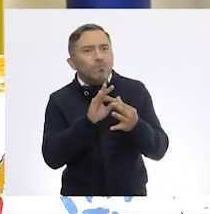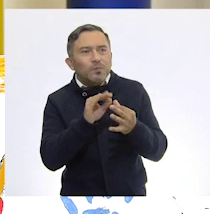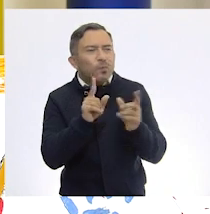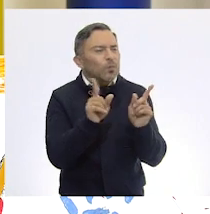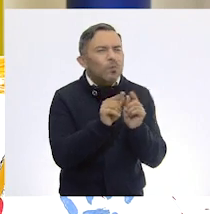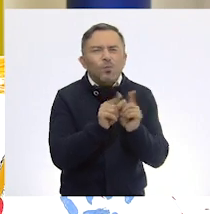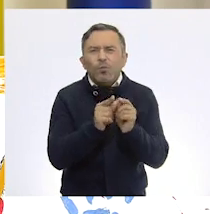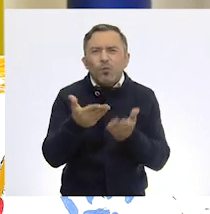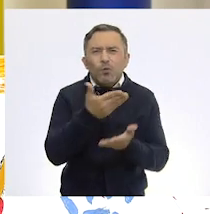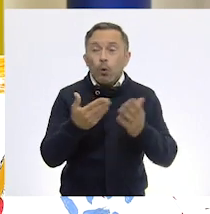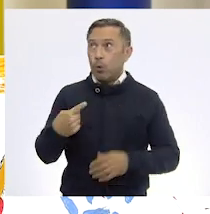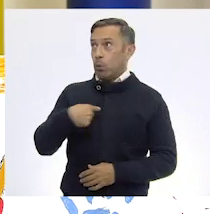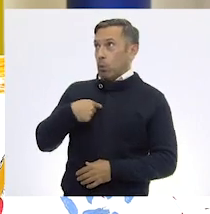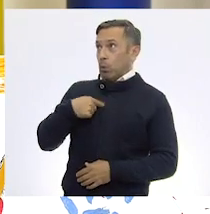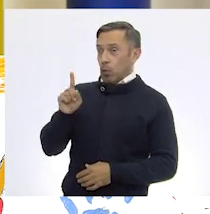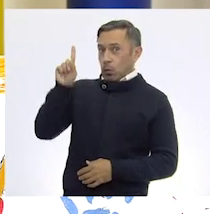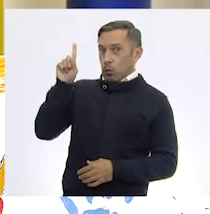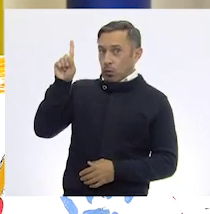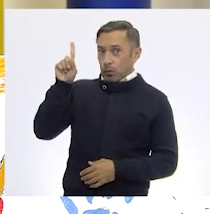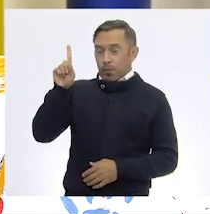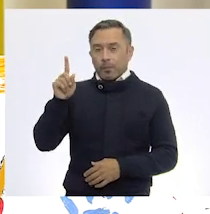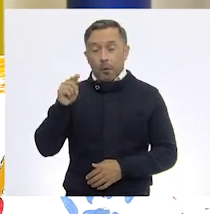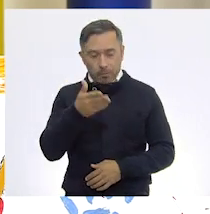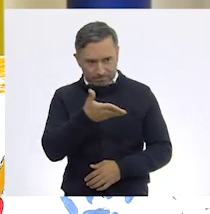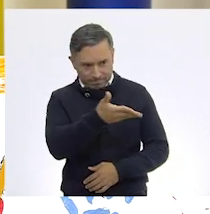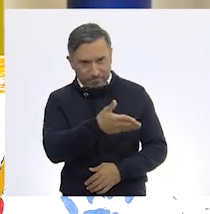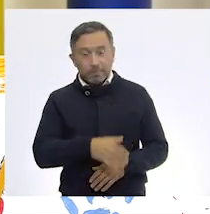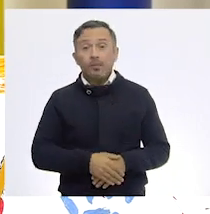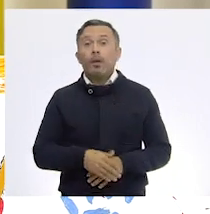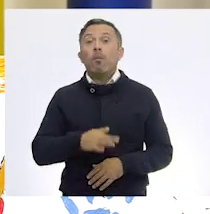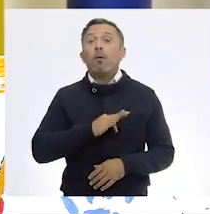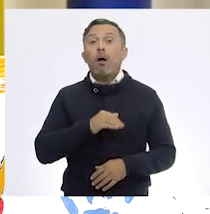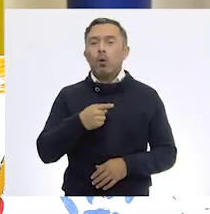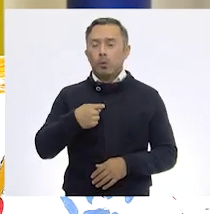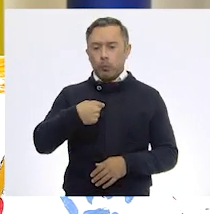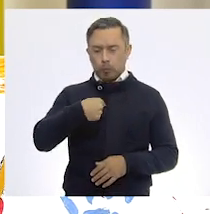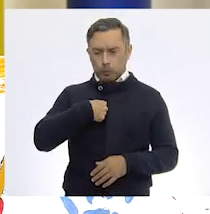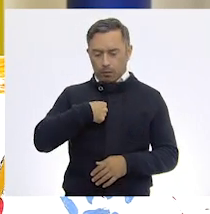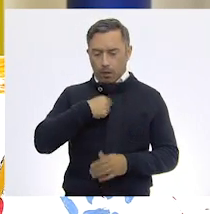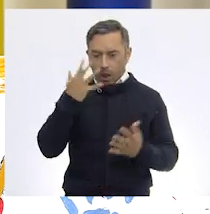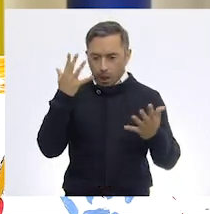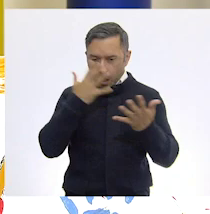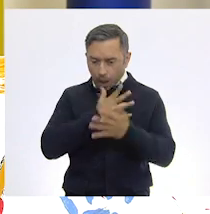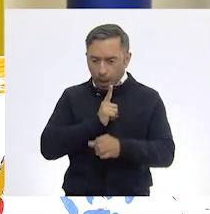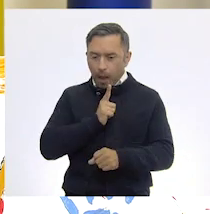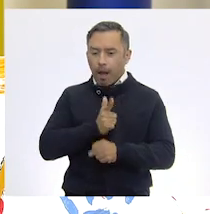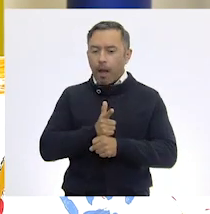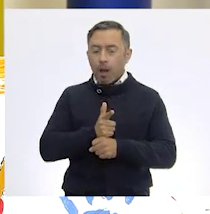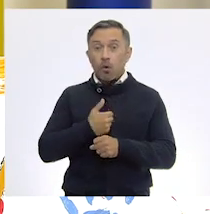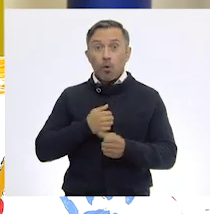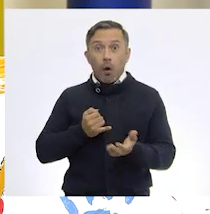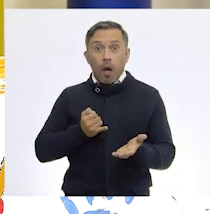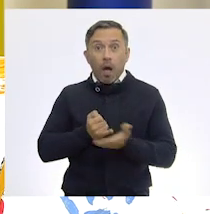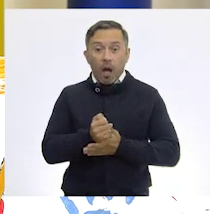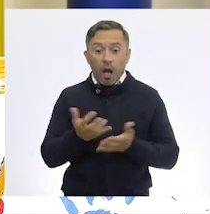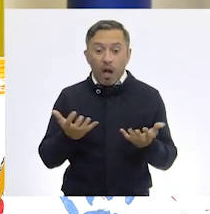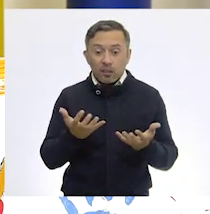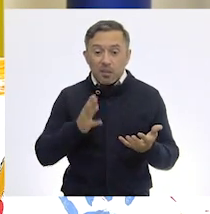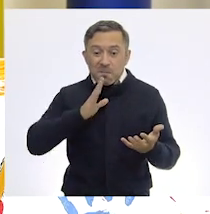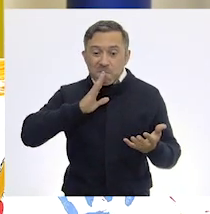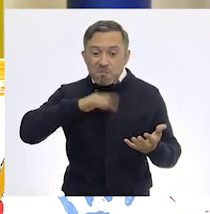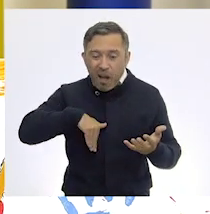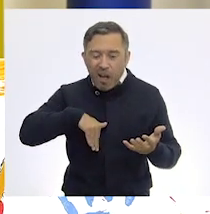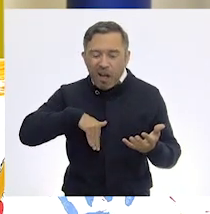Adelante, Panchito. Bueno, yo aprendí a reconocer los impactos negativos que mis acciones tienen en mí y en las